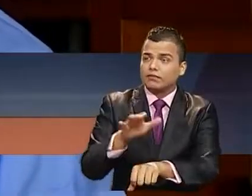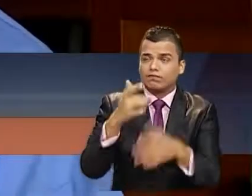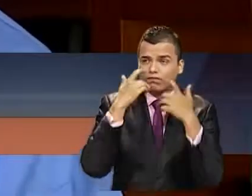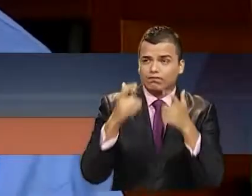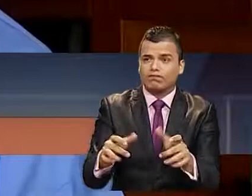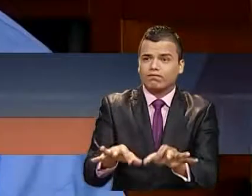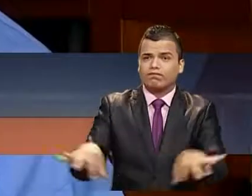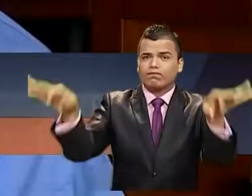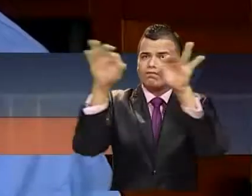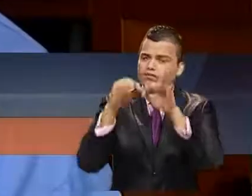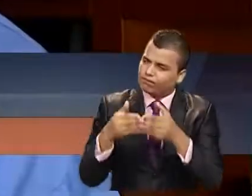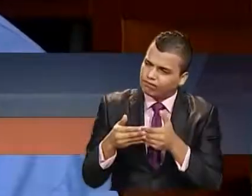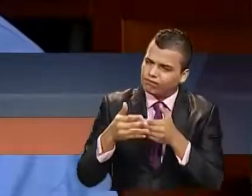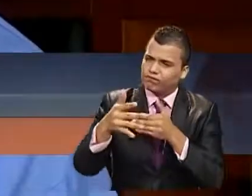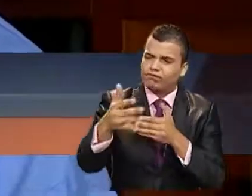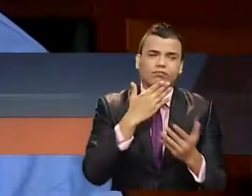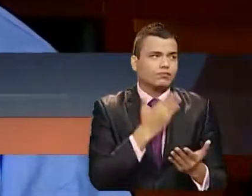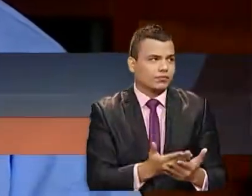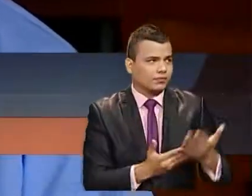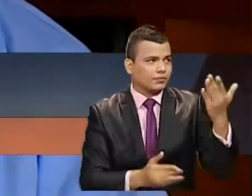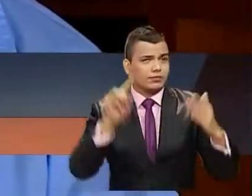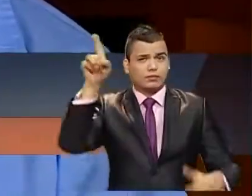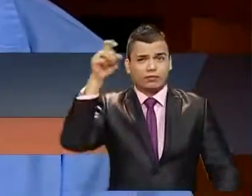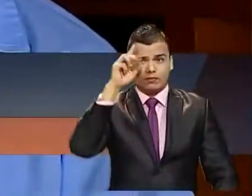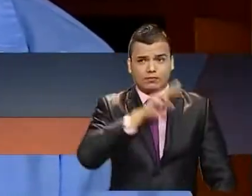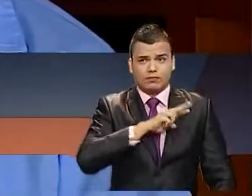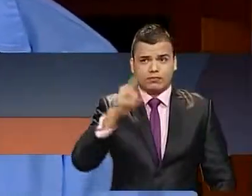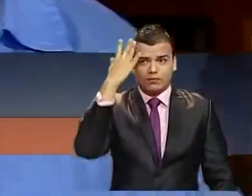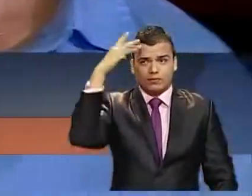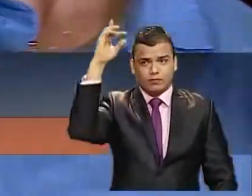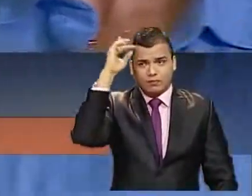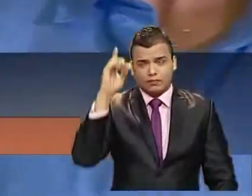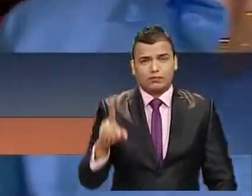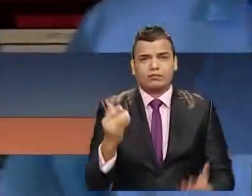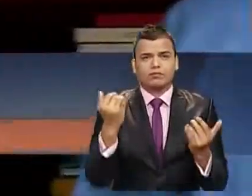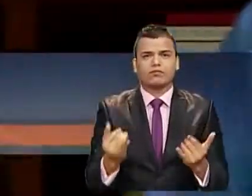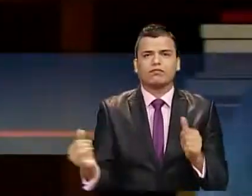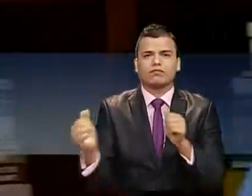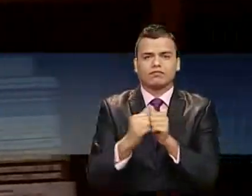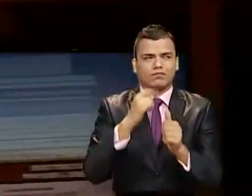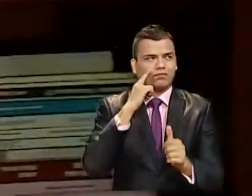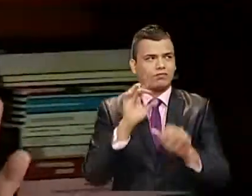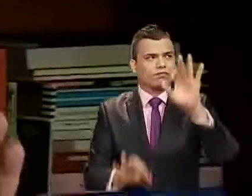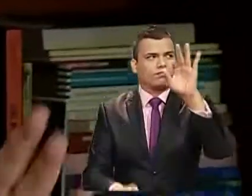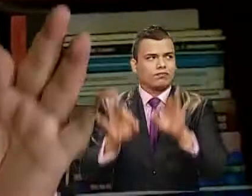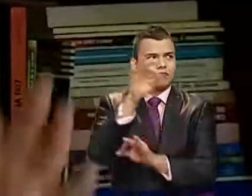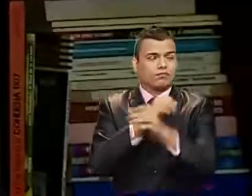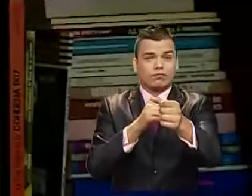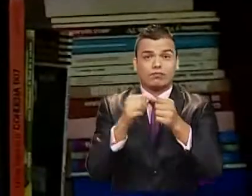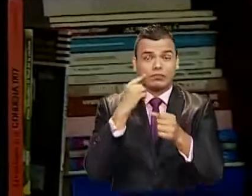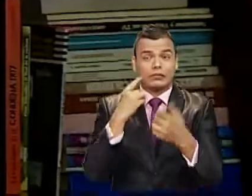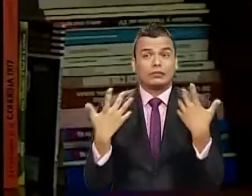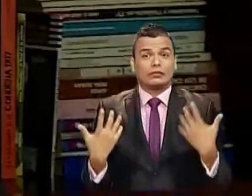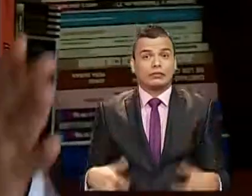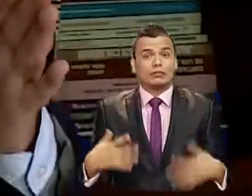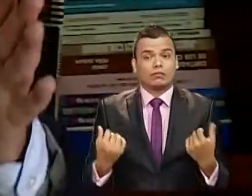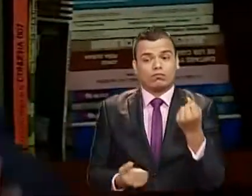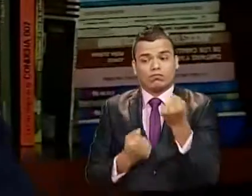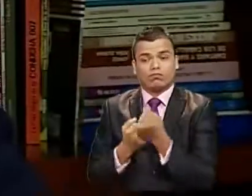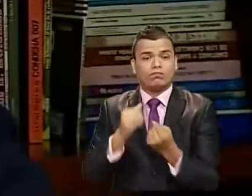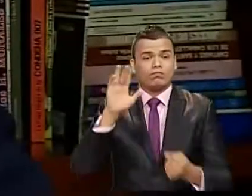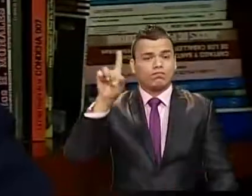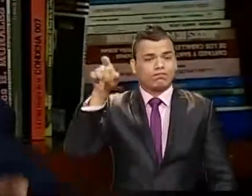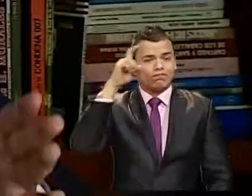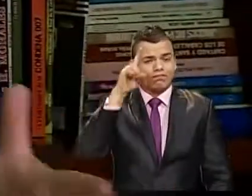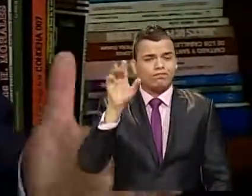es ahora lo que viene muy bien gracias a la gobernadora y la francisca toro por estar con nosotros en telepacífico noticia un aporte fundamental desde el gobierno departamental